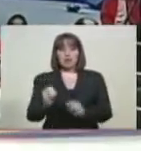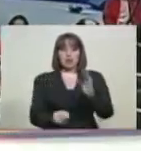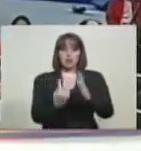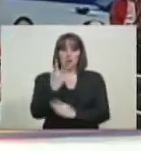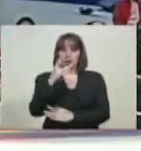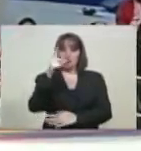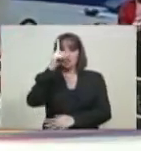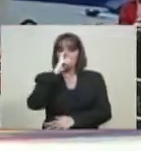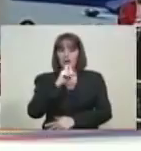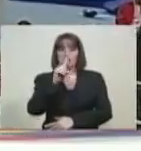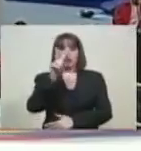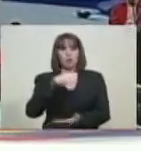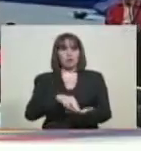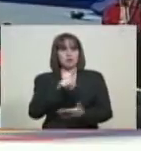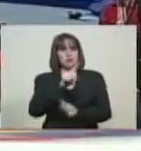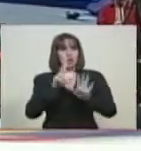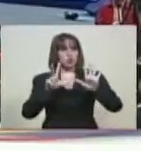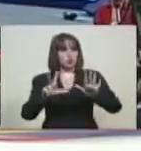2018